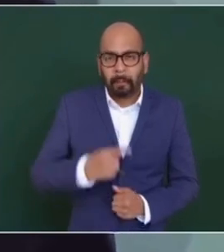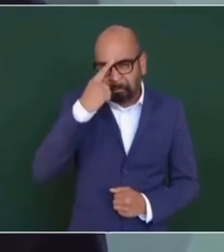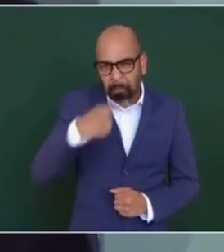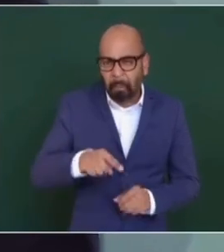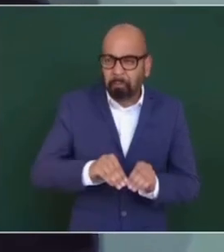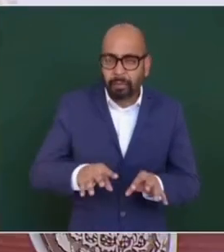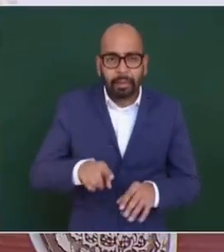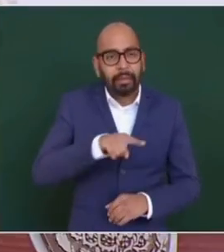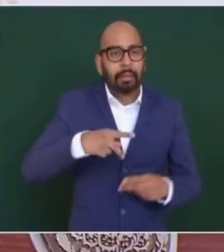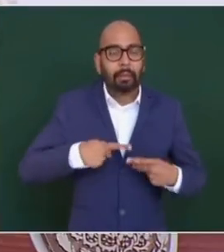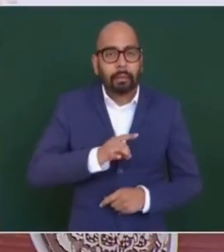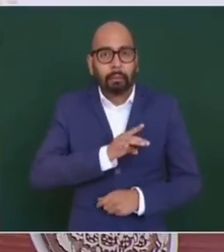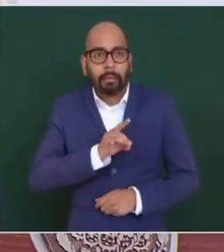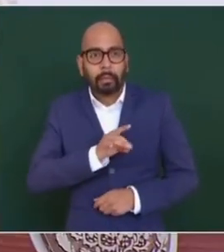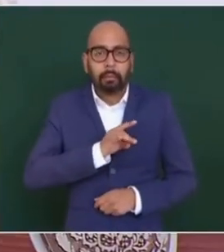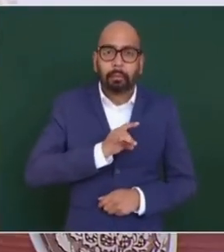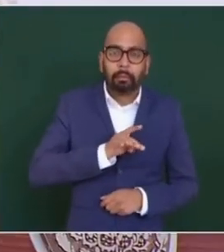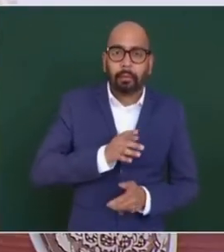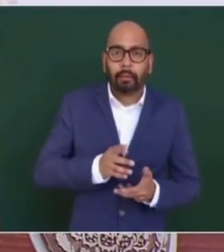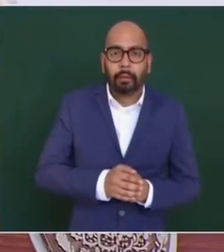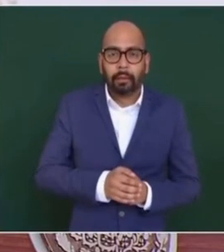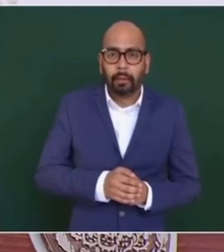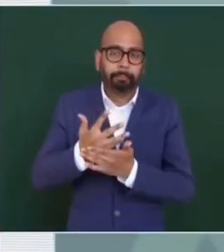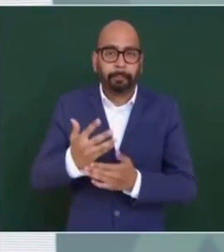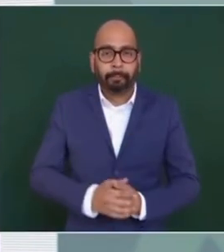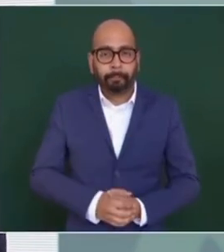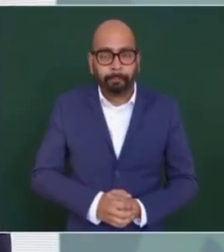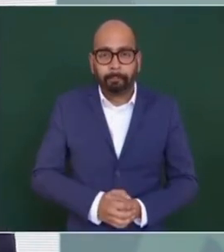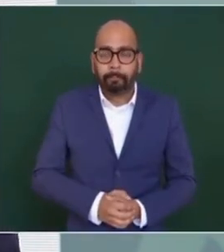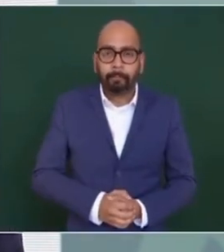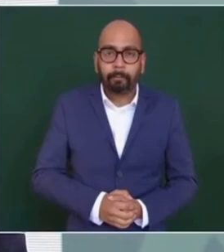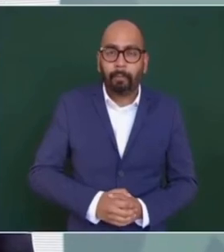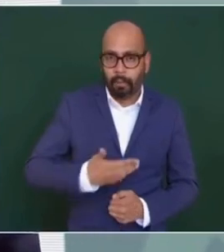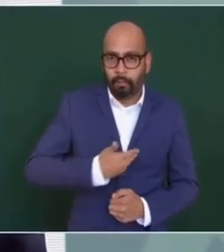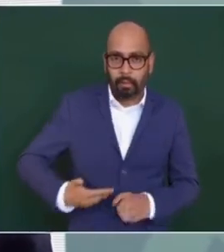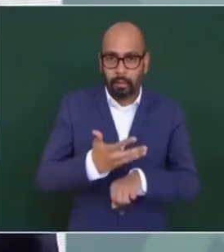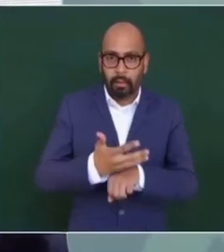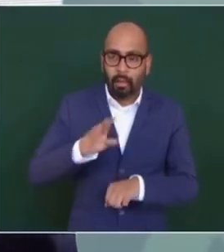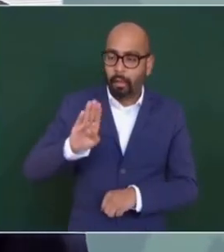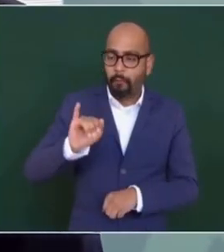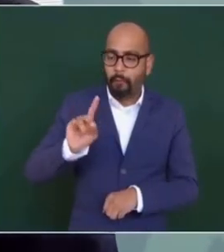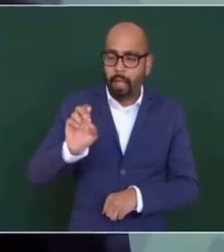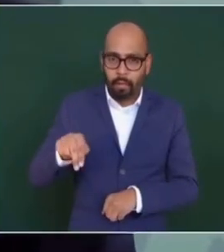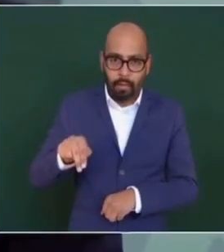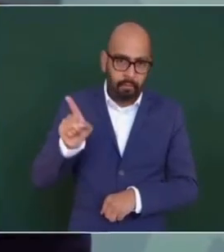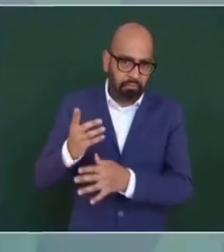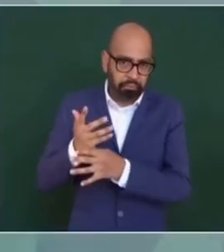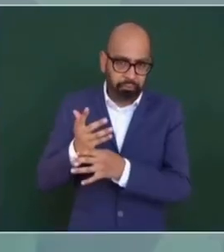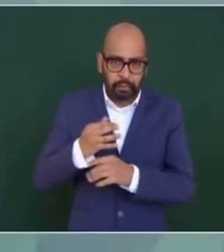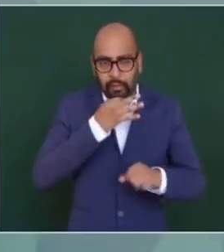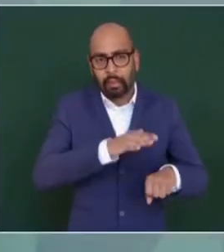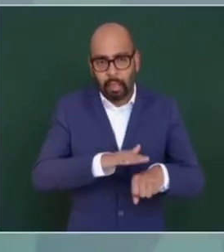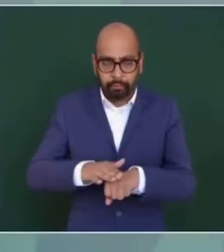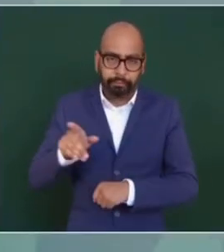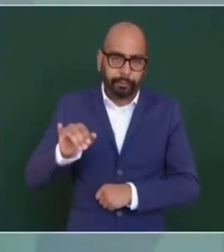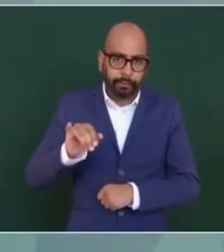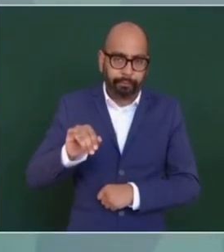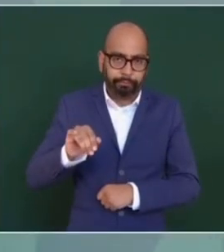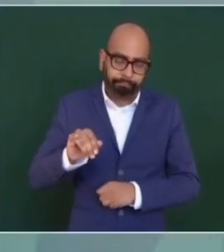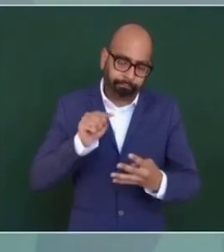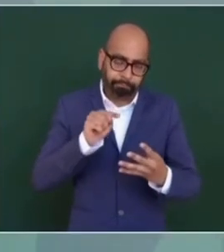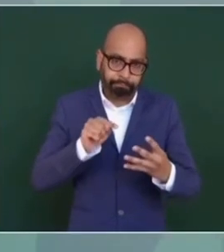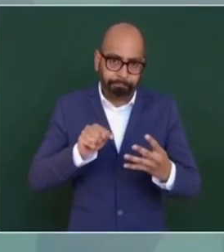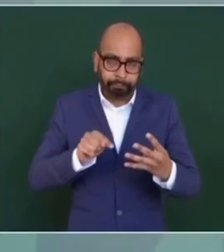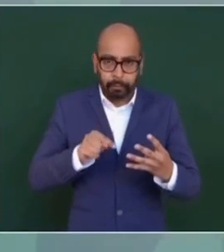atemorizar sin elementos. El presidente Biden ha planteado de que van a tomar medidas sanitarias por